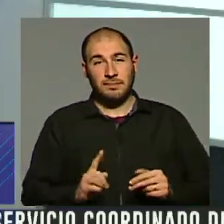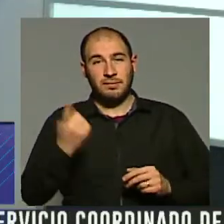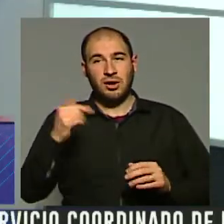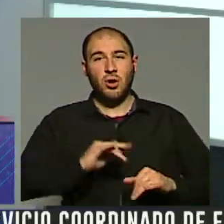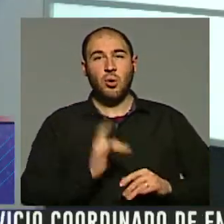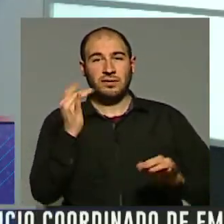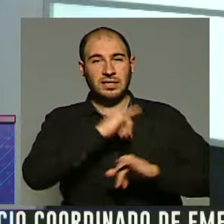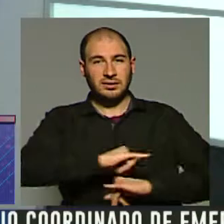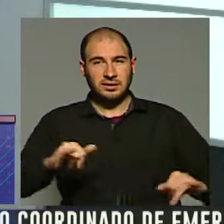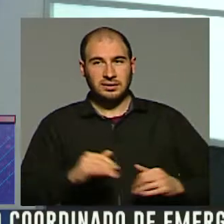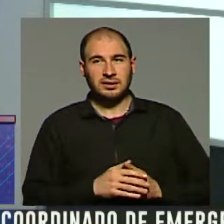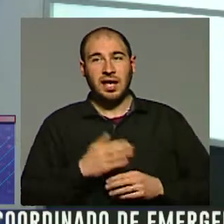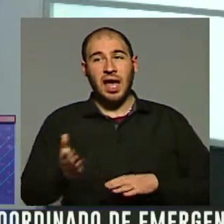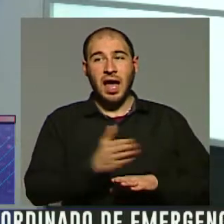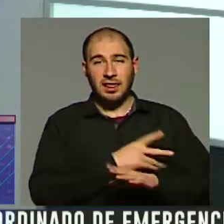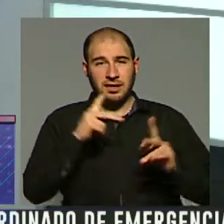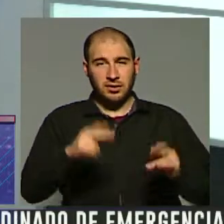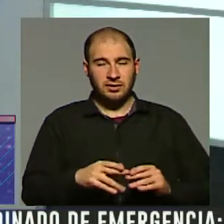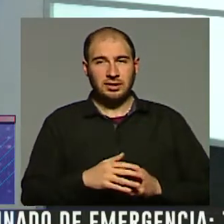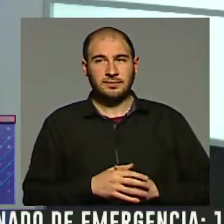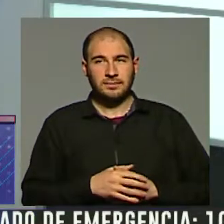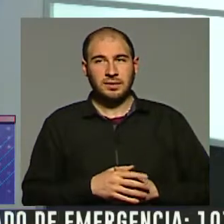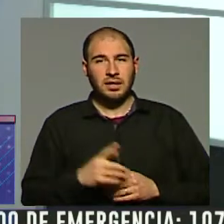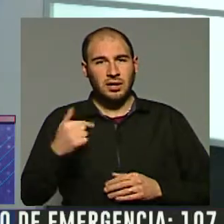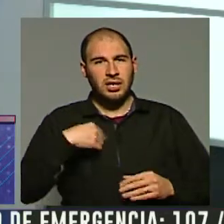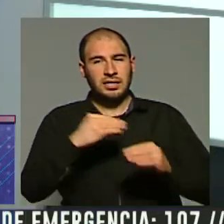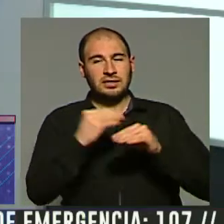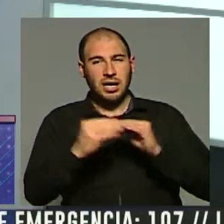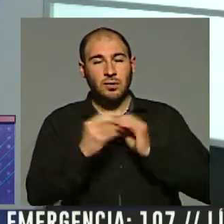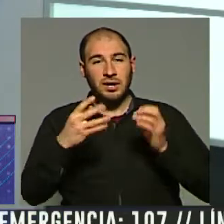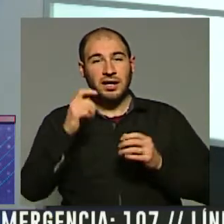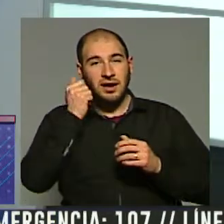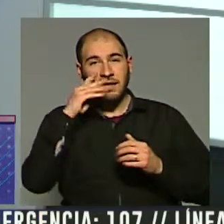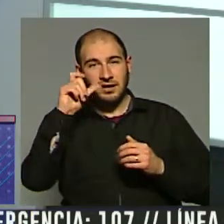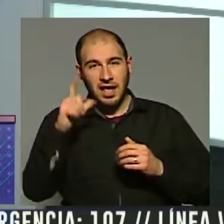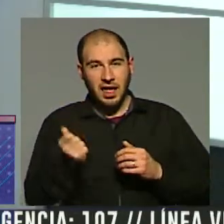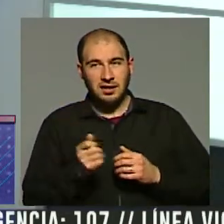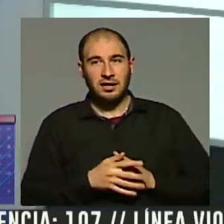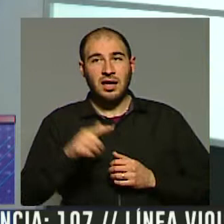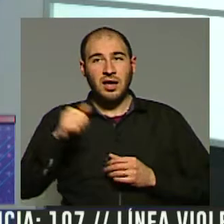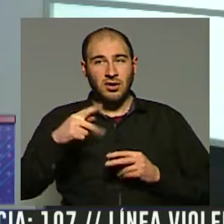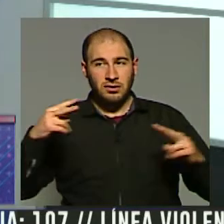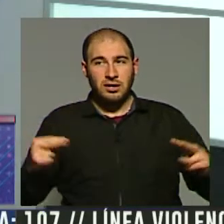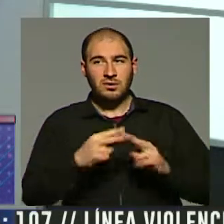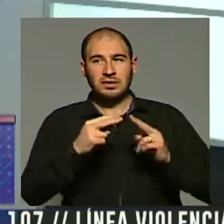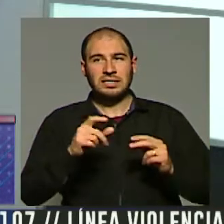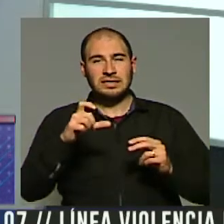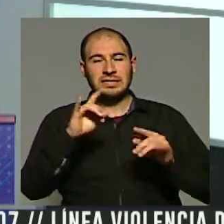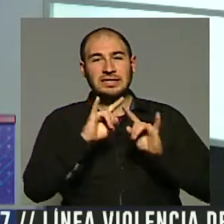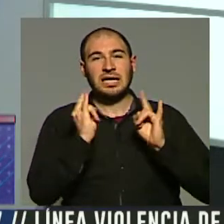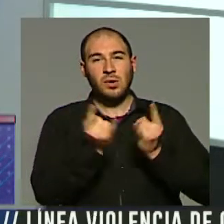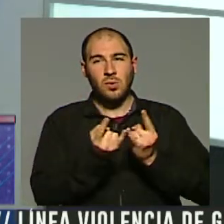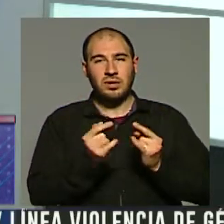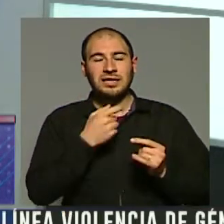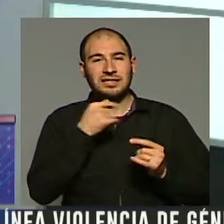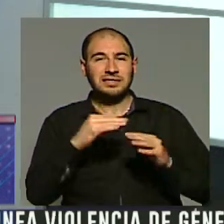en Universidad Noticias. Antes de irnos a la pausa, tengo que mandar un saludo porque Gabriela, que hoy me la crucé en el CICUN, quería que